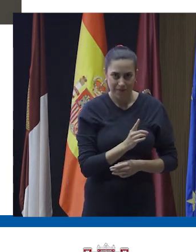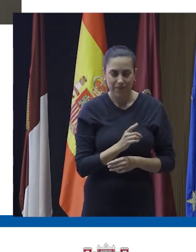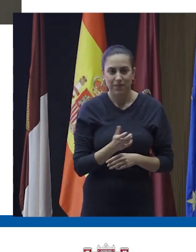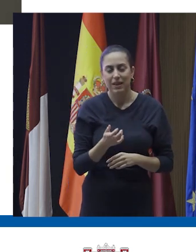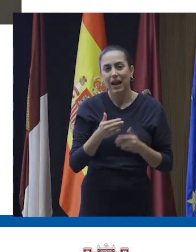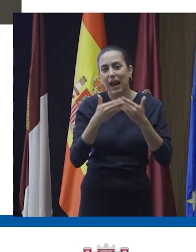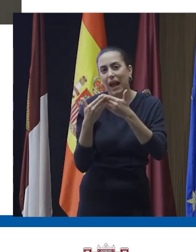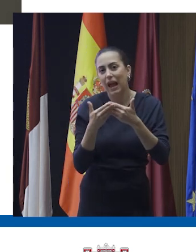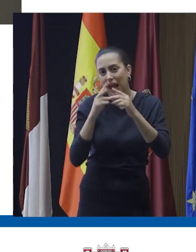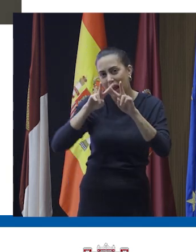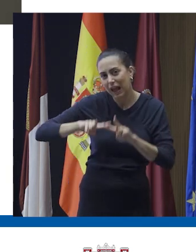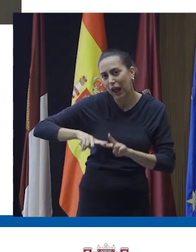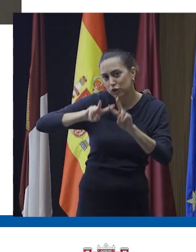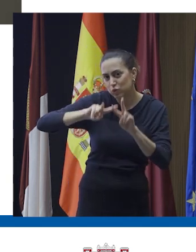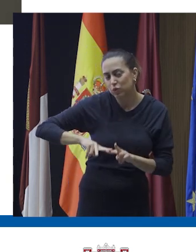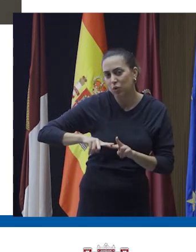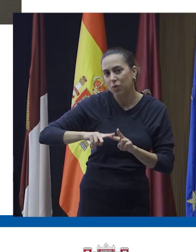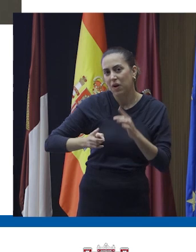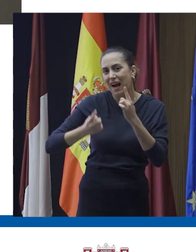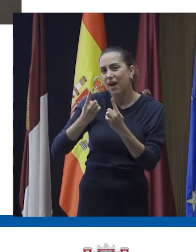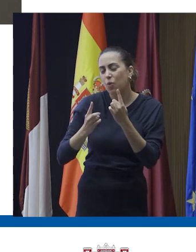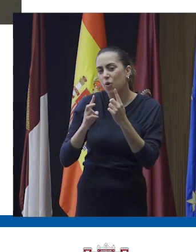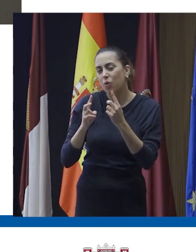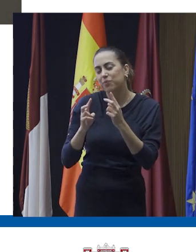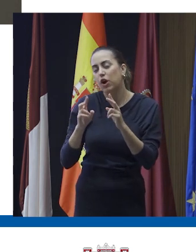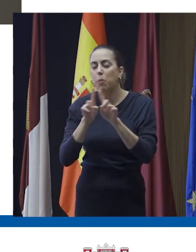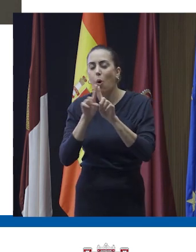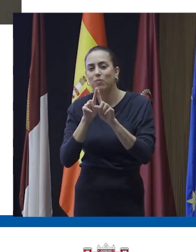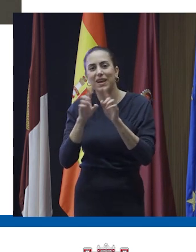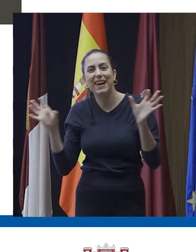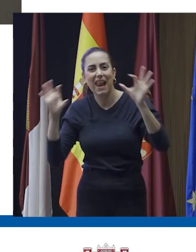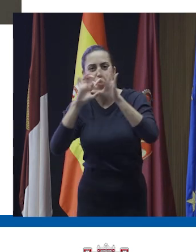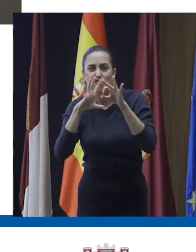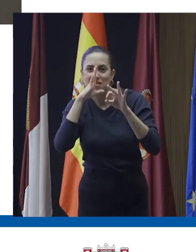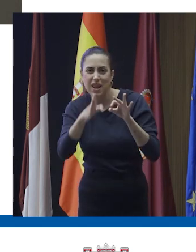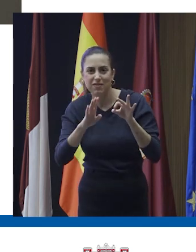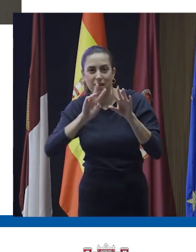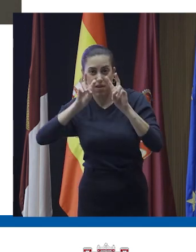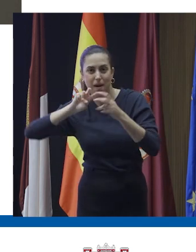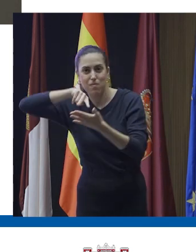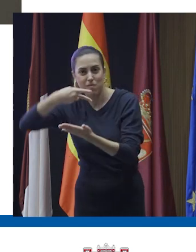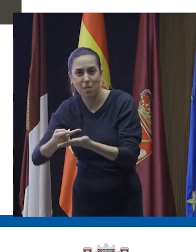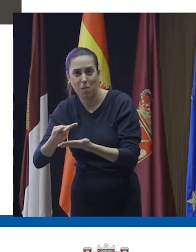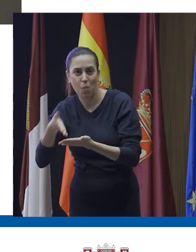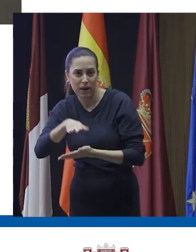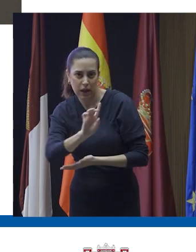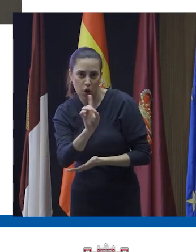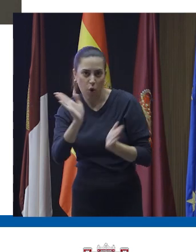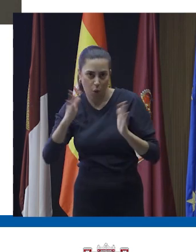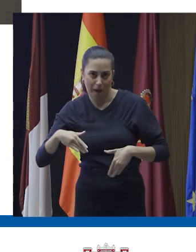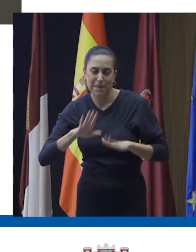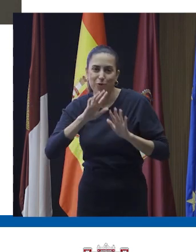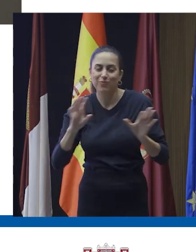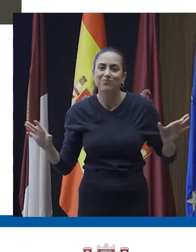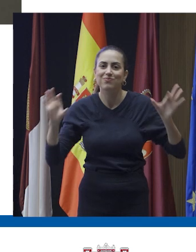ningún estudio que lo haya relacionado directamente, pero hay una posible relación con